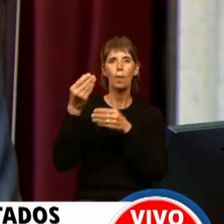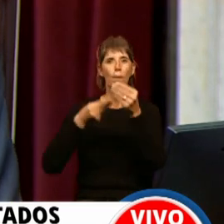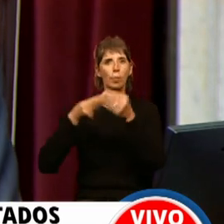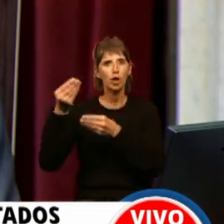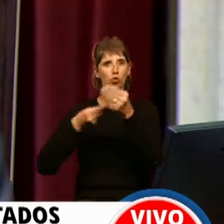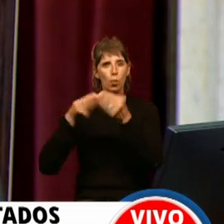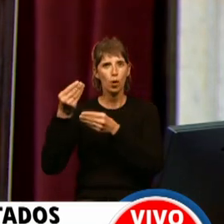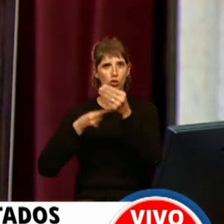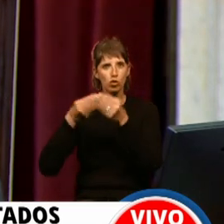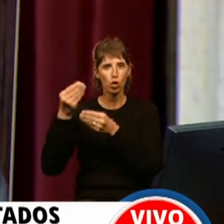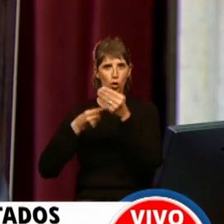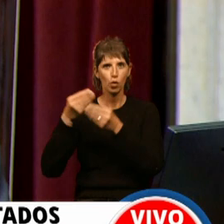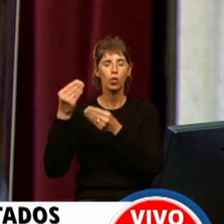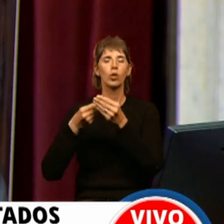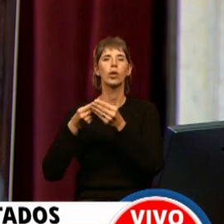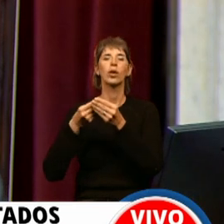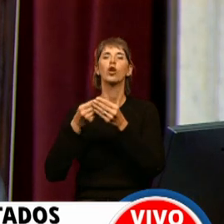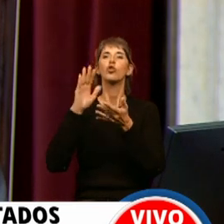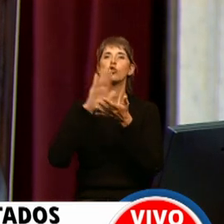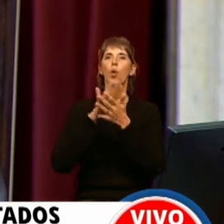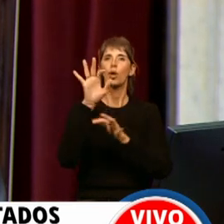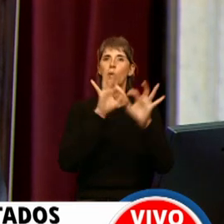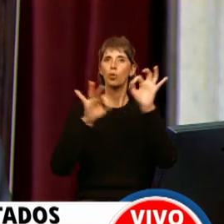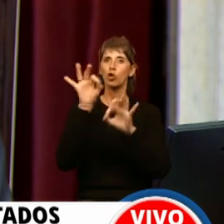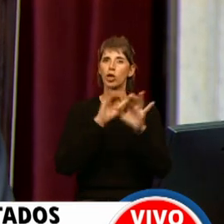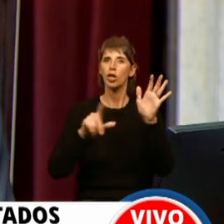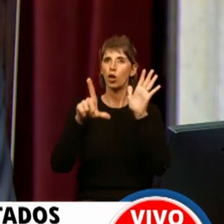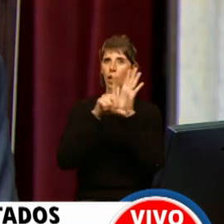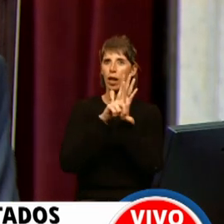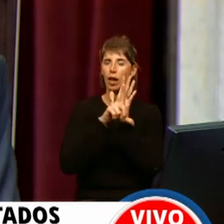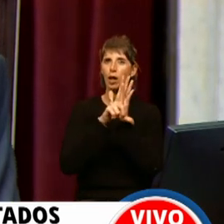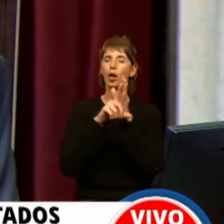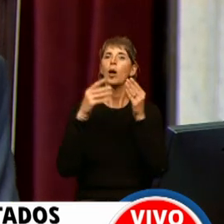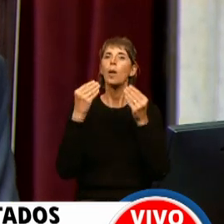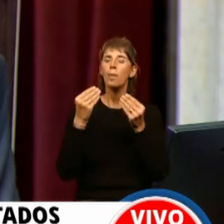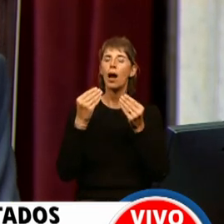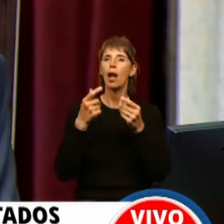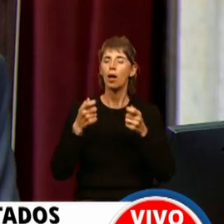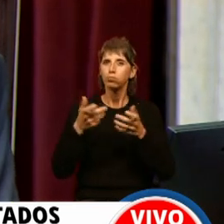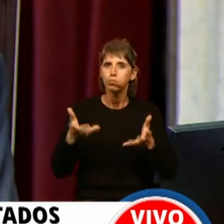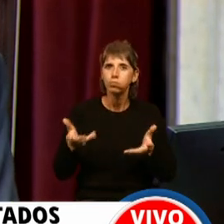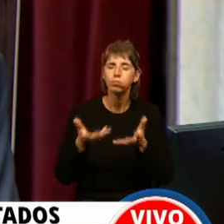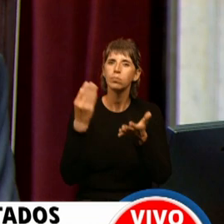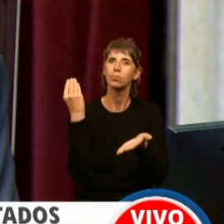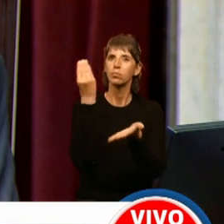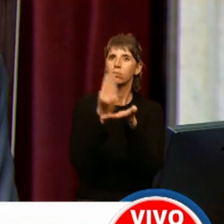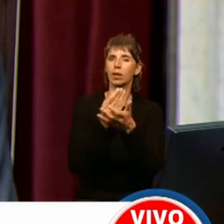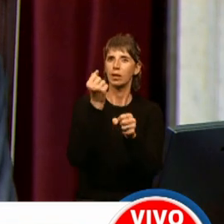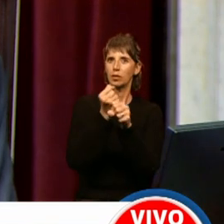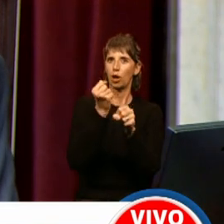hacienda recaído en el proyecto de ley por el que se promueve el acceso al empleo formal